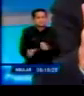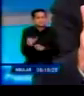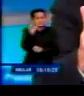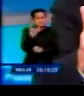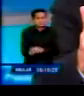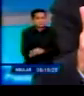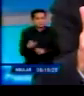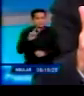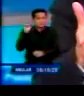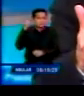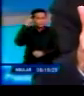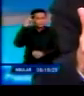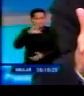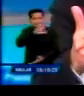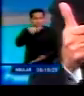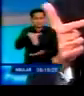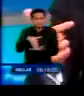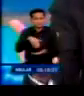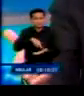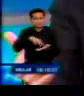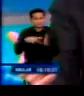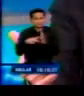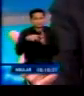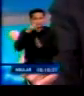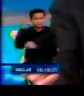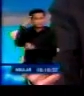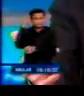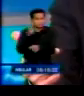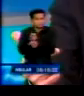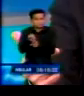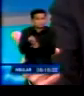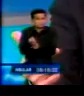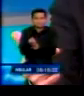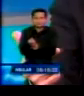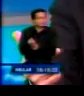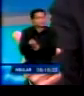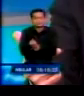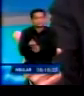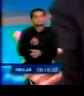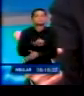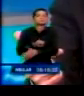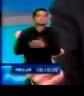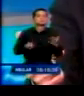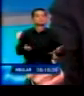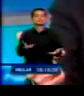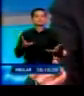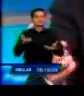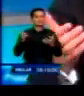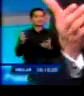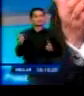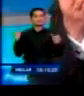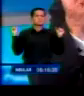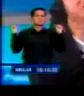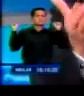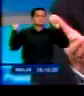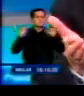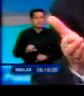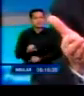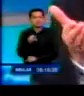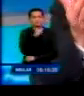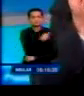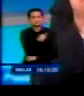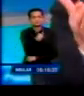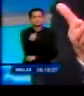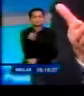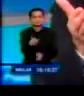un Estado de Derecho representado por un gobierno. Tienen la intención de hacer daño a